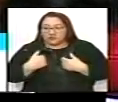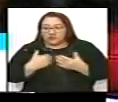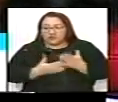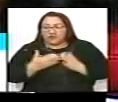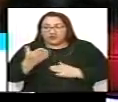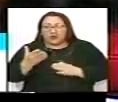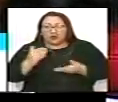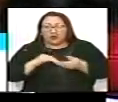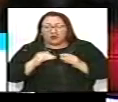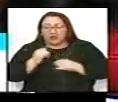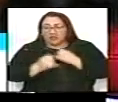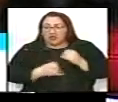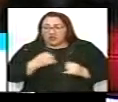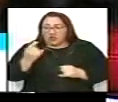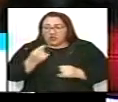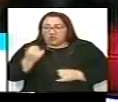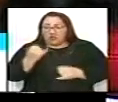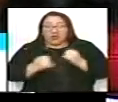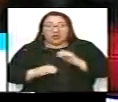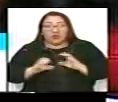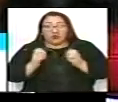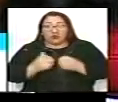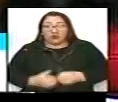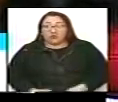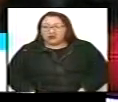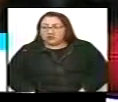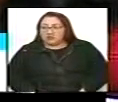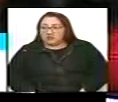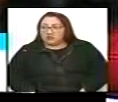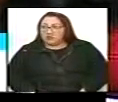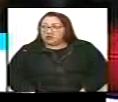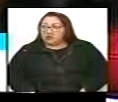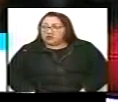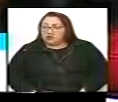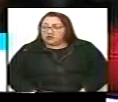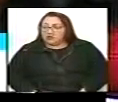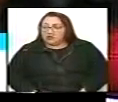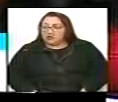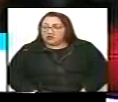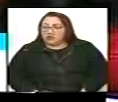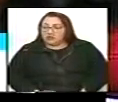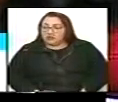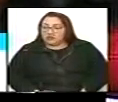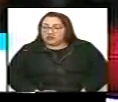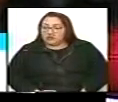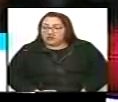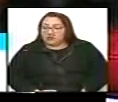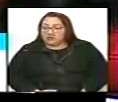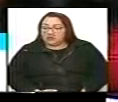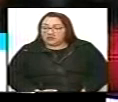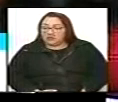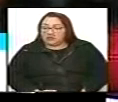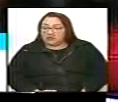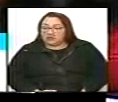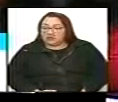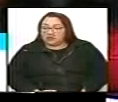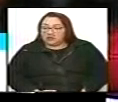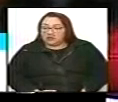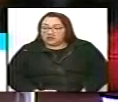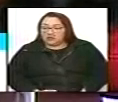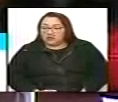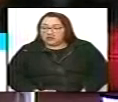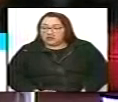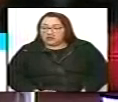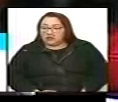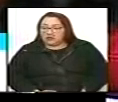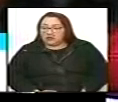elevar a la comunidad internacional. Lo último que ha dicho un parlamentario nuevamente, un poco más diciendo, saquen a Chávarri, si no nos liberan a Keiko Fujimori,